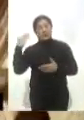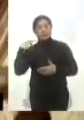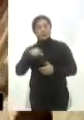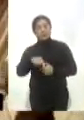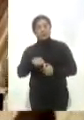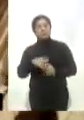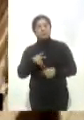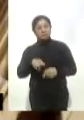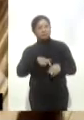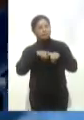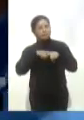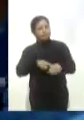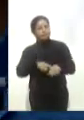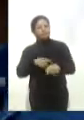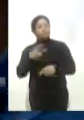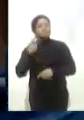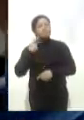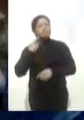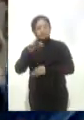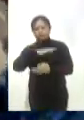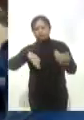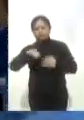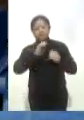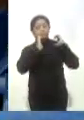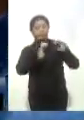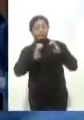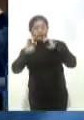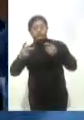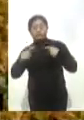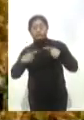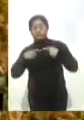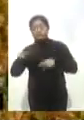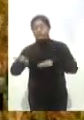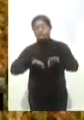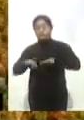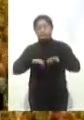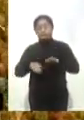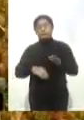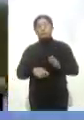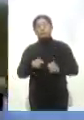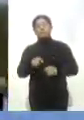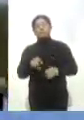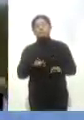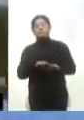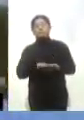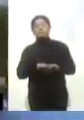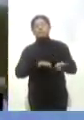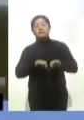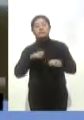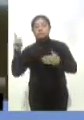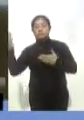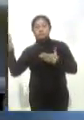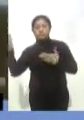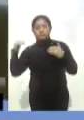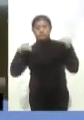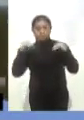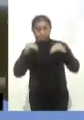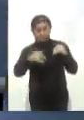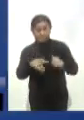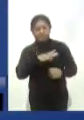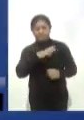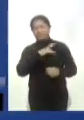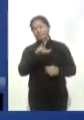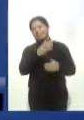trabajo a distancia y mixta para prevenir y proteger la salud de su personal, reduciendo la modalidad de trabajo presencial, lo que les ha permitido reducir